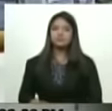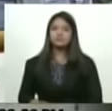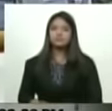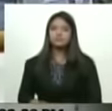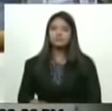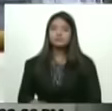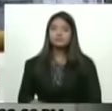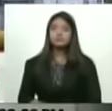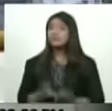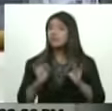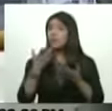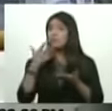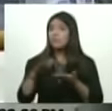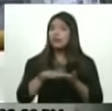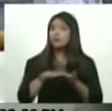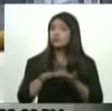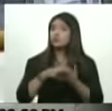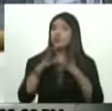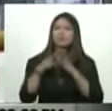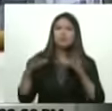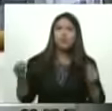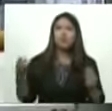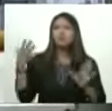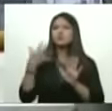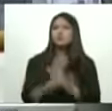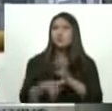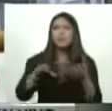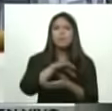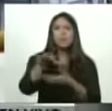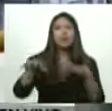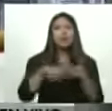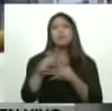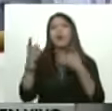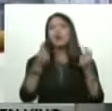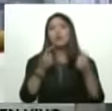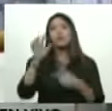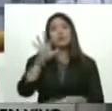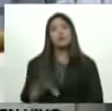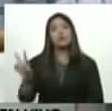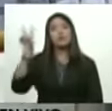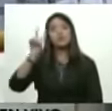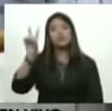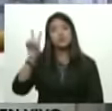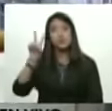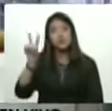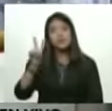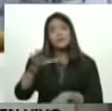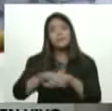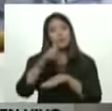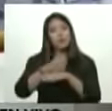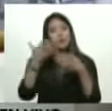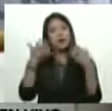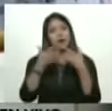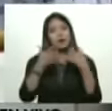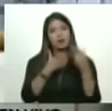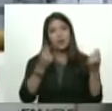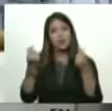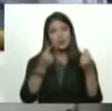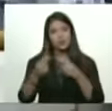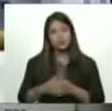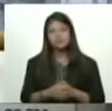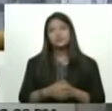precisamente para solventar todo lo que tiene que ver con la crisis económica de nuestro país generada por la guerra económica.